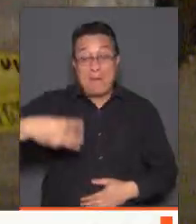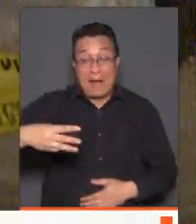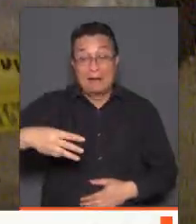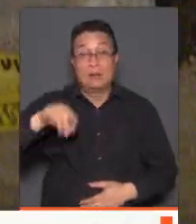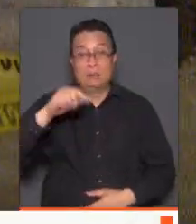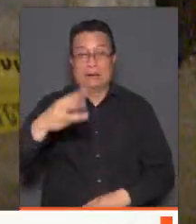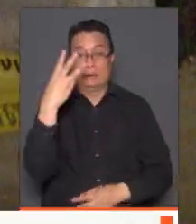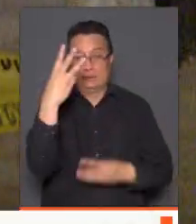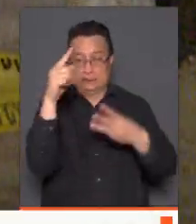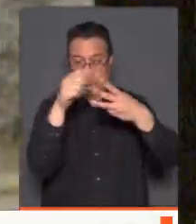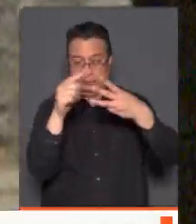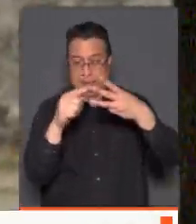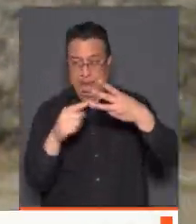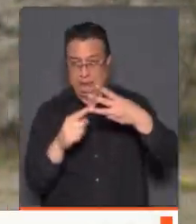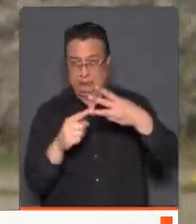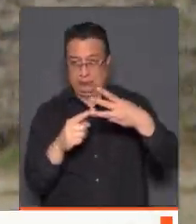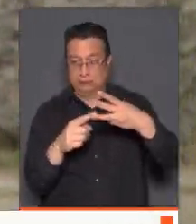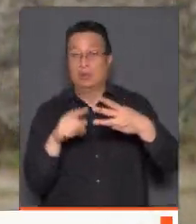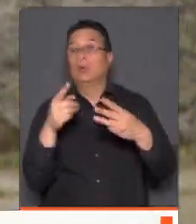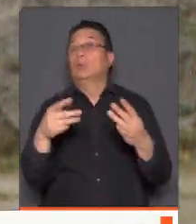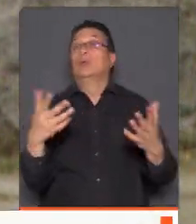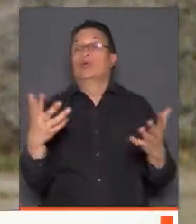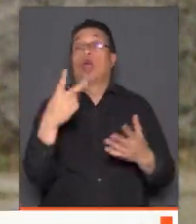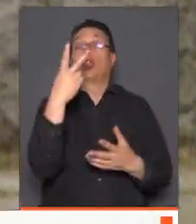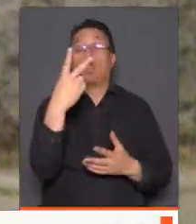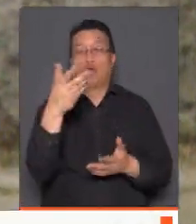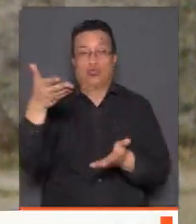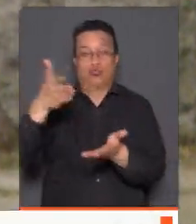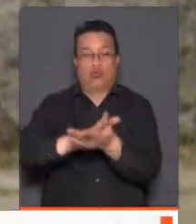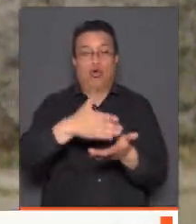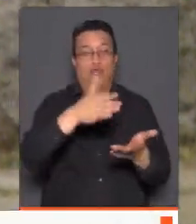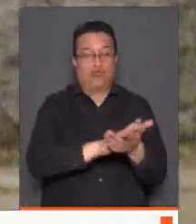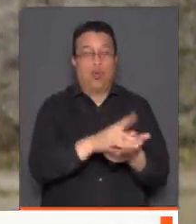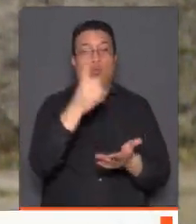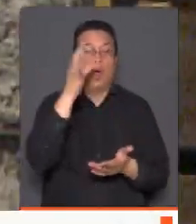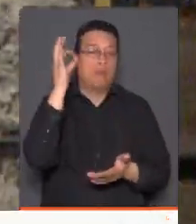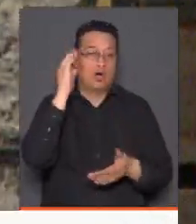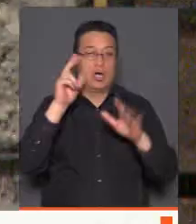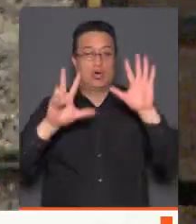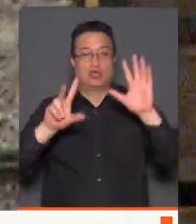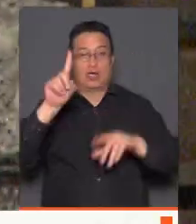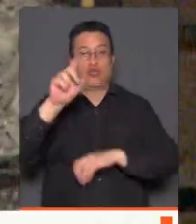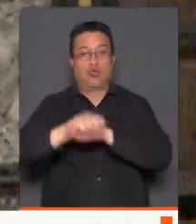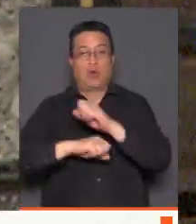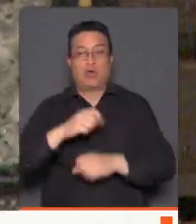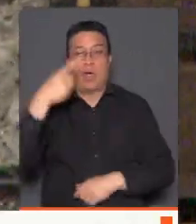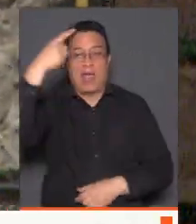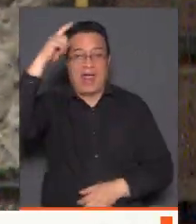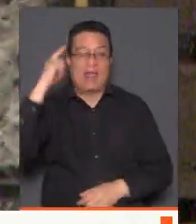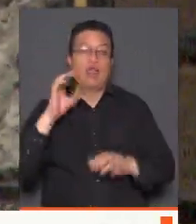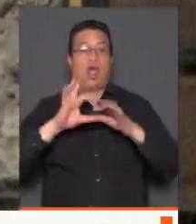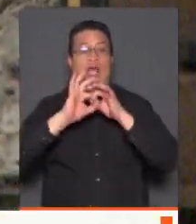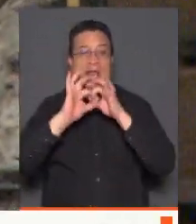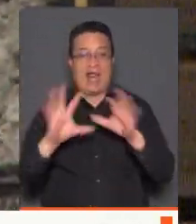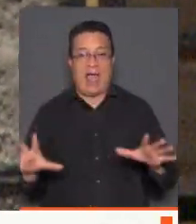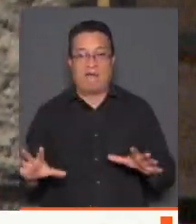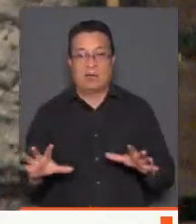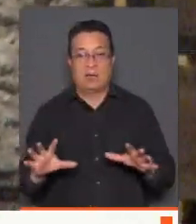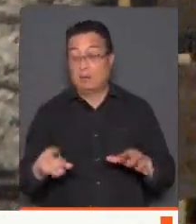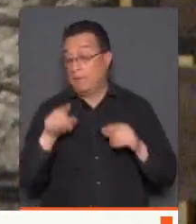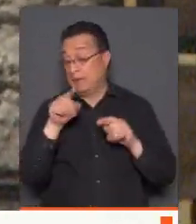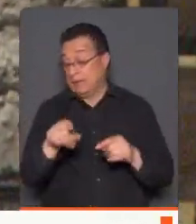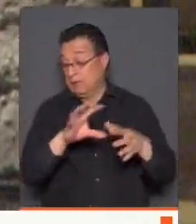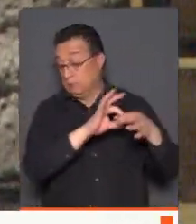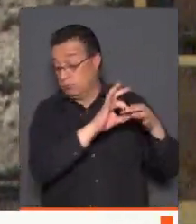este tipo de delitos. El resultado, 2 asesinatos y una mujer de 81 años de edad herida de gravedad. Este último